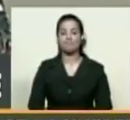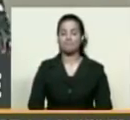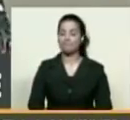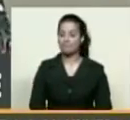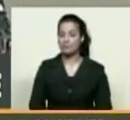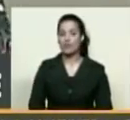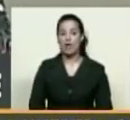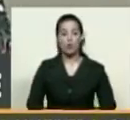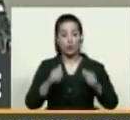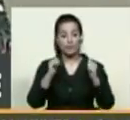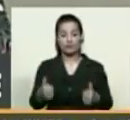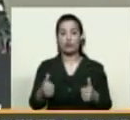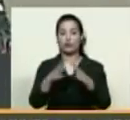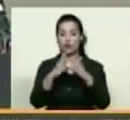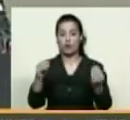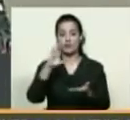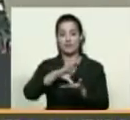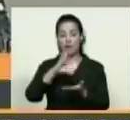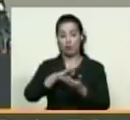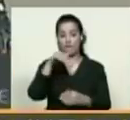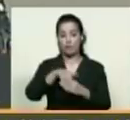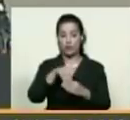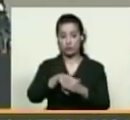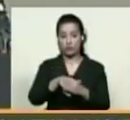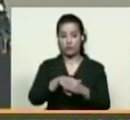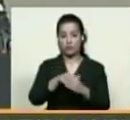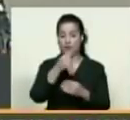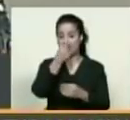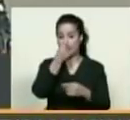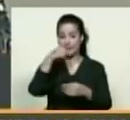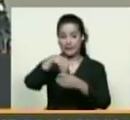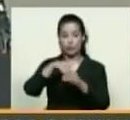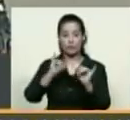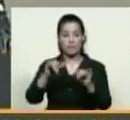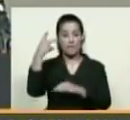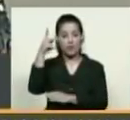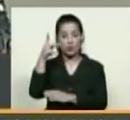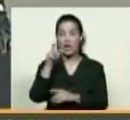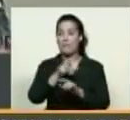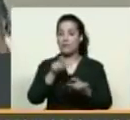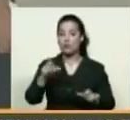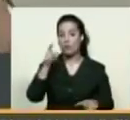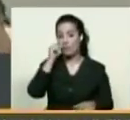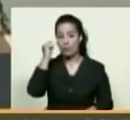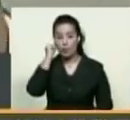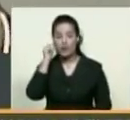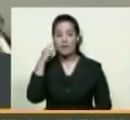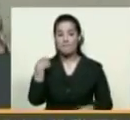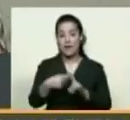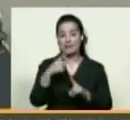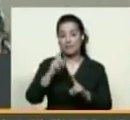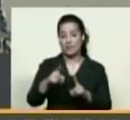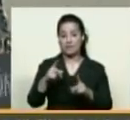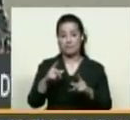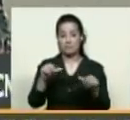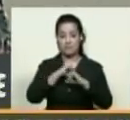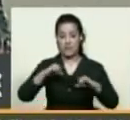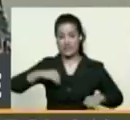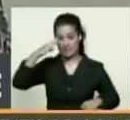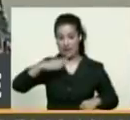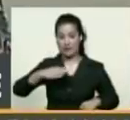momento de la instalación de los centros de votación en esas parroquias, nuestros funcionarios y funcionarias y los miembros del Plan